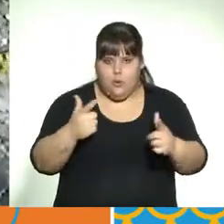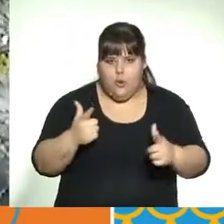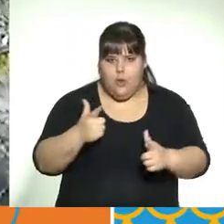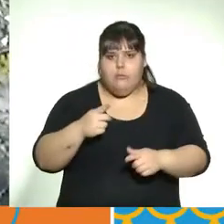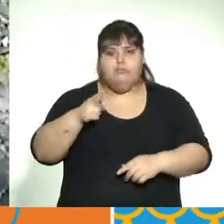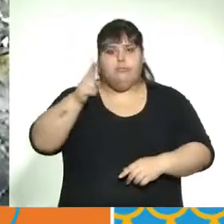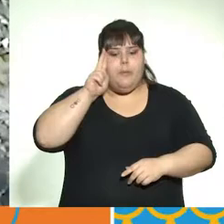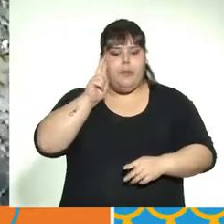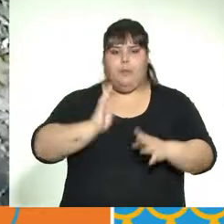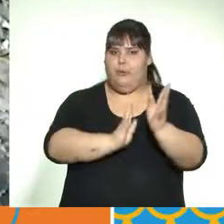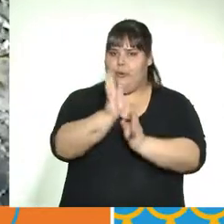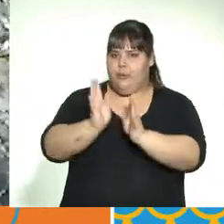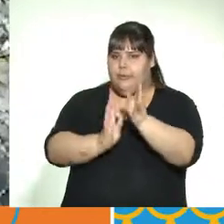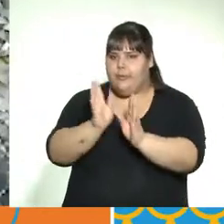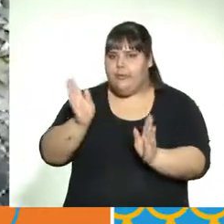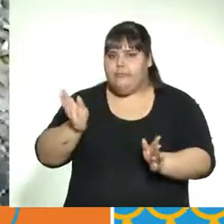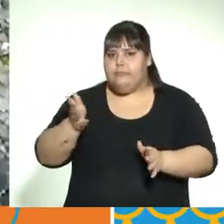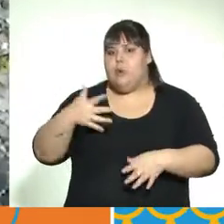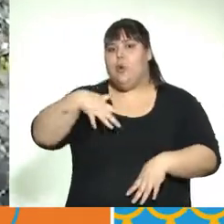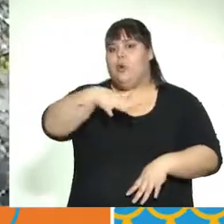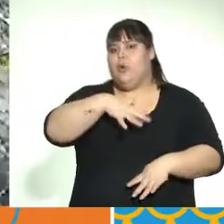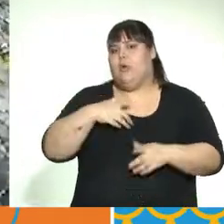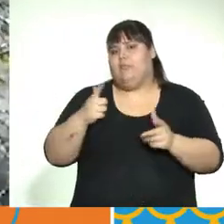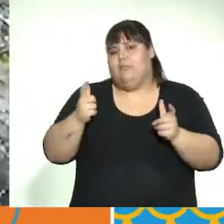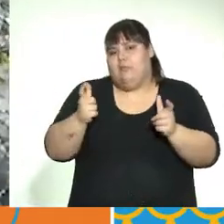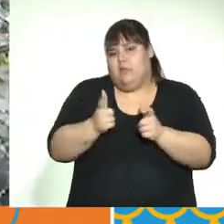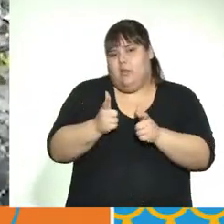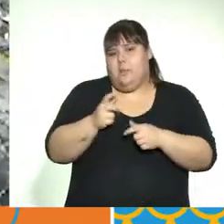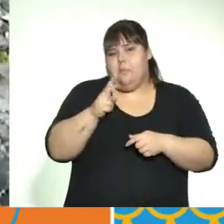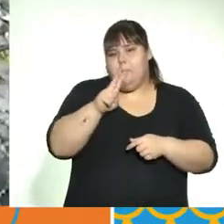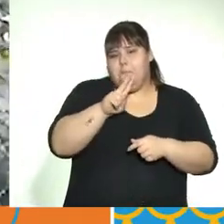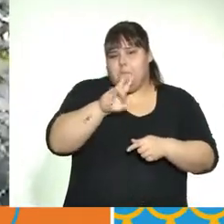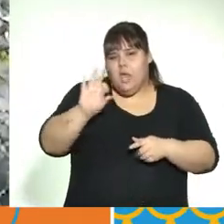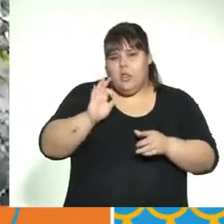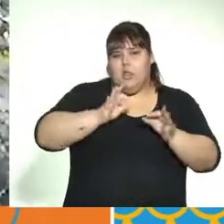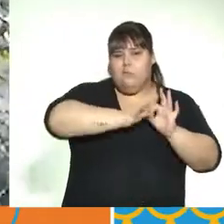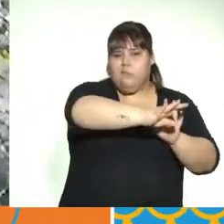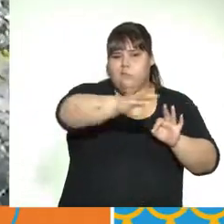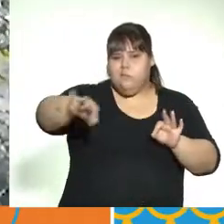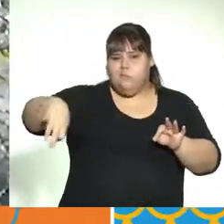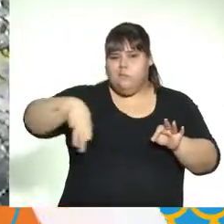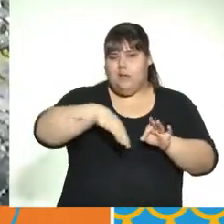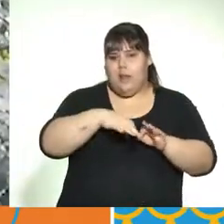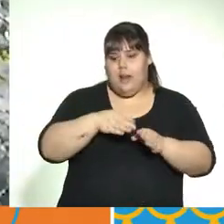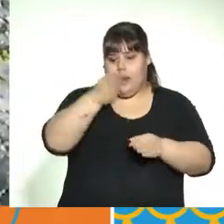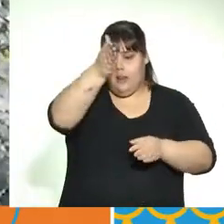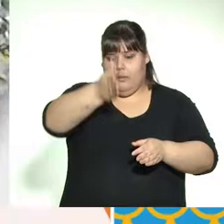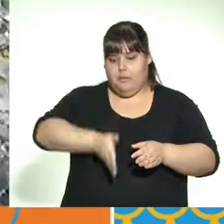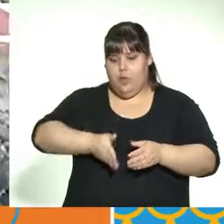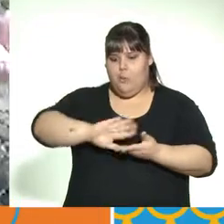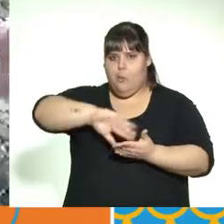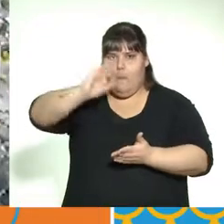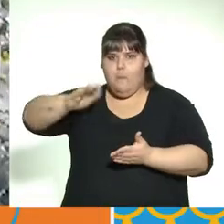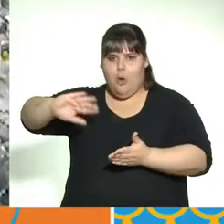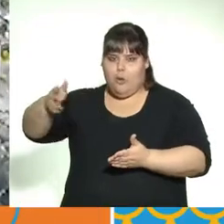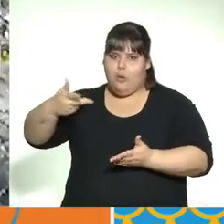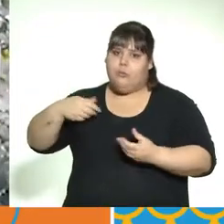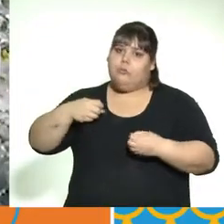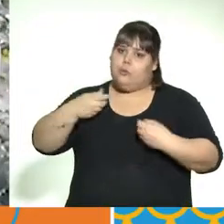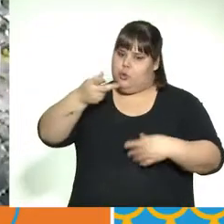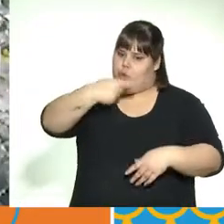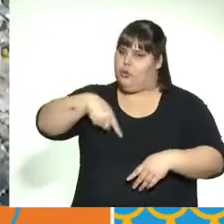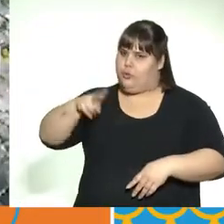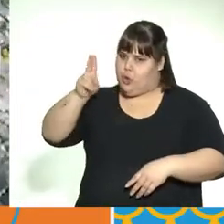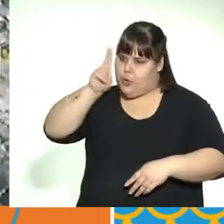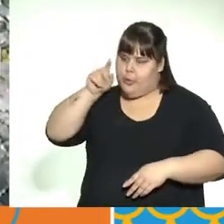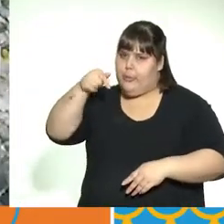la naturaleza. Somos un lugar chiquito, son 20 hectáreas, de las cuales más de la mitad es un monte,